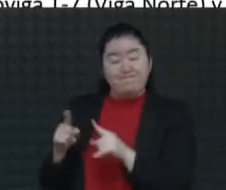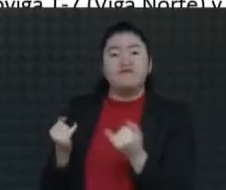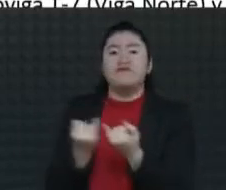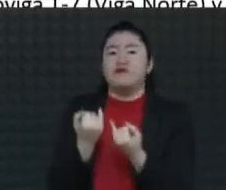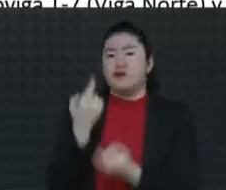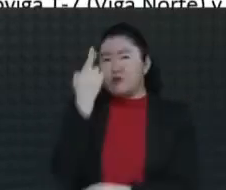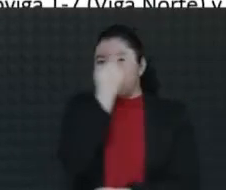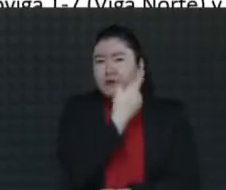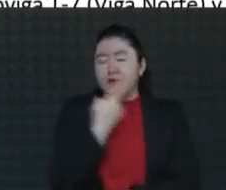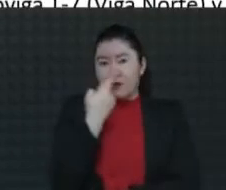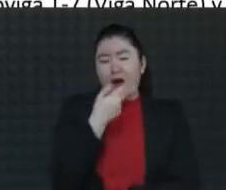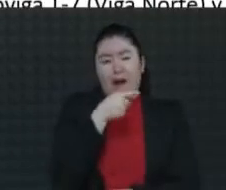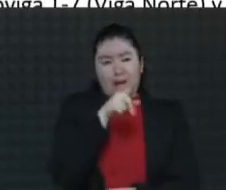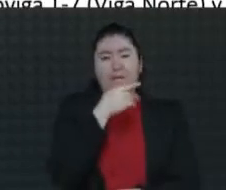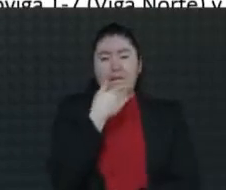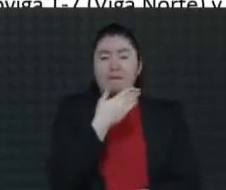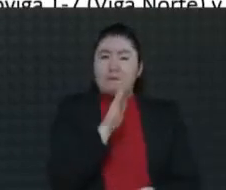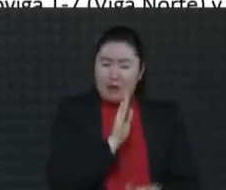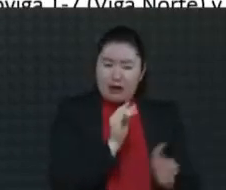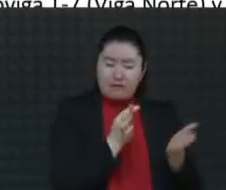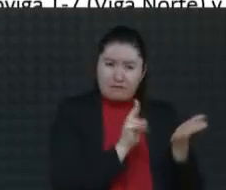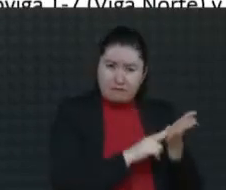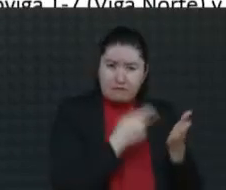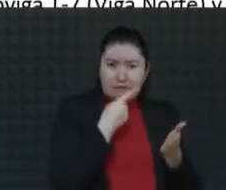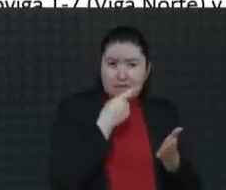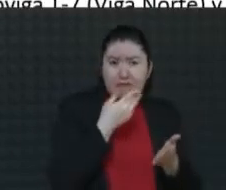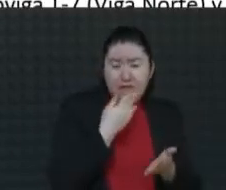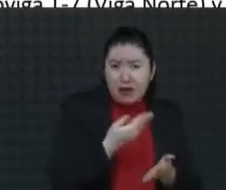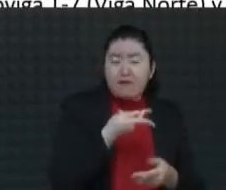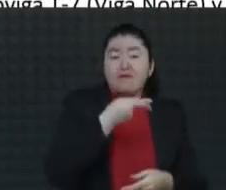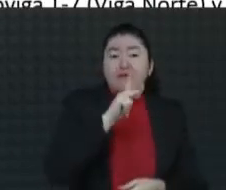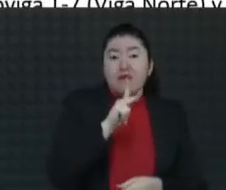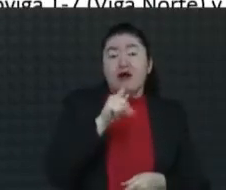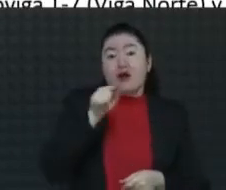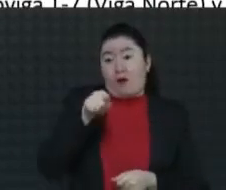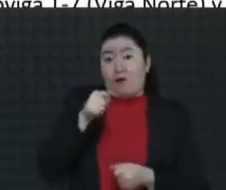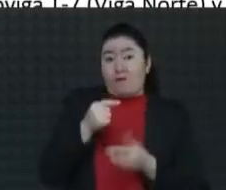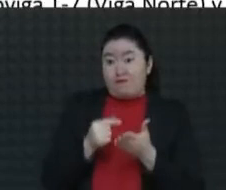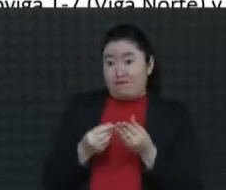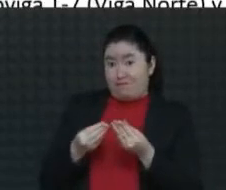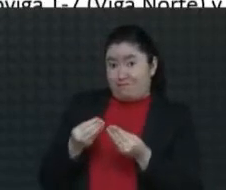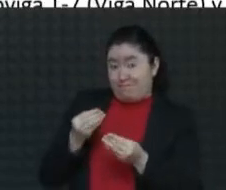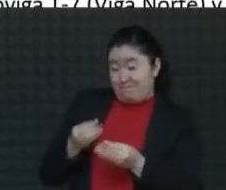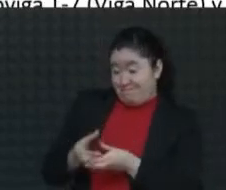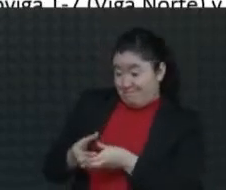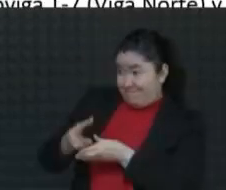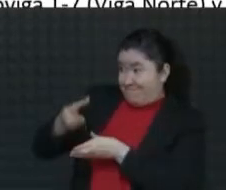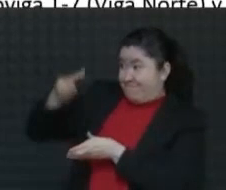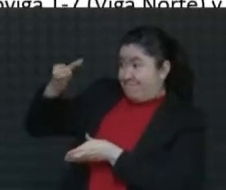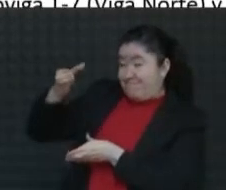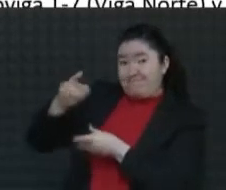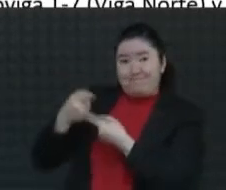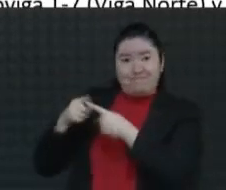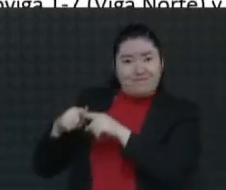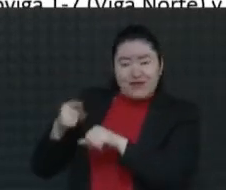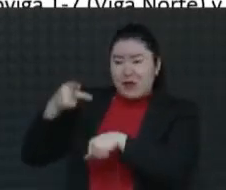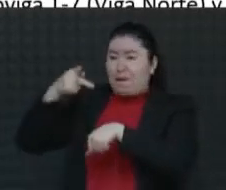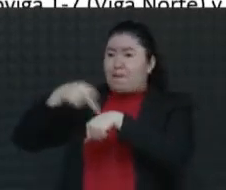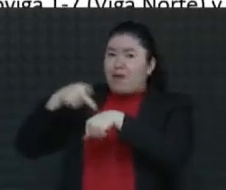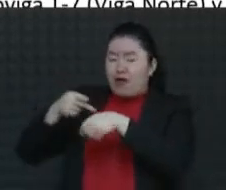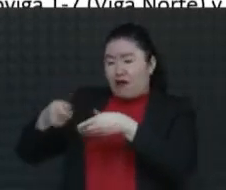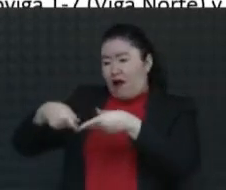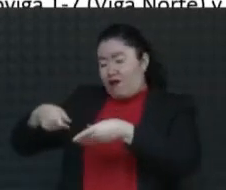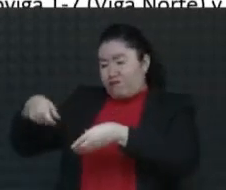valores promedio cumplieron los criterios de diseño para resistencia a la compresión, varias muestras de la columna, paneles precolados y